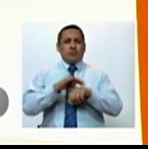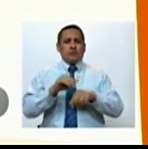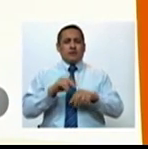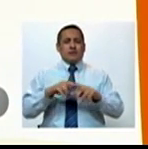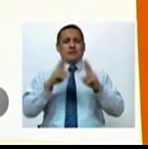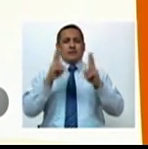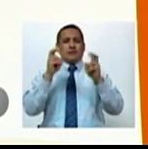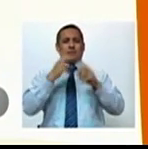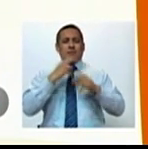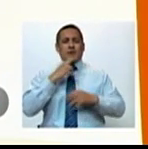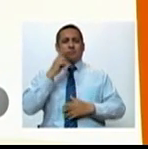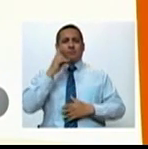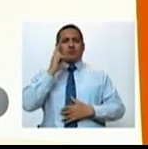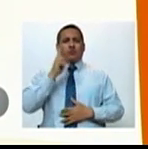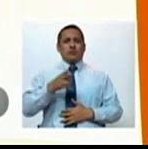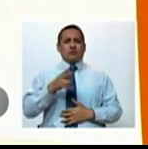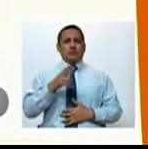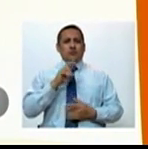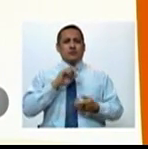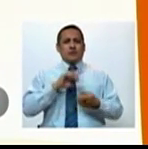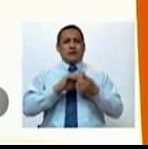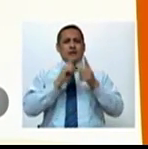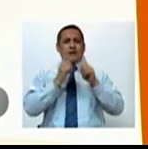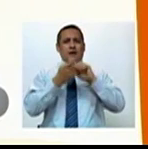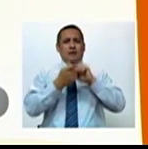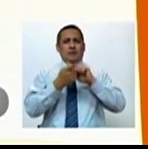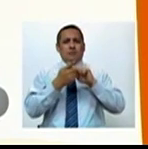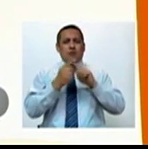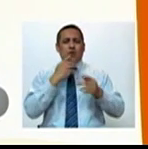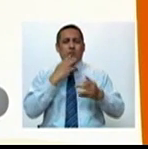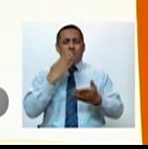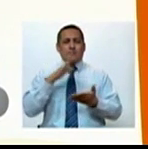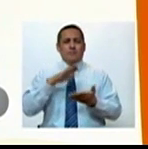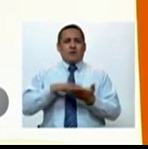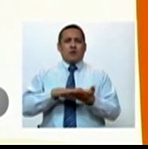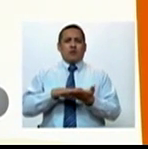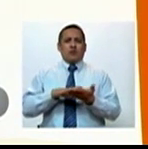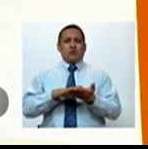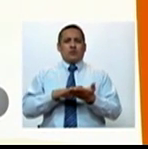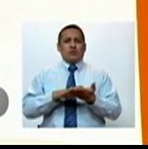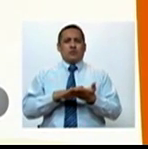relativo a esta prohibición de reforma en peor.